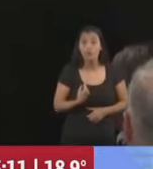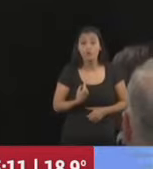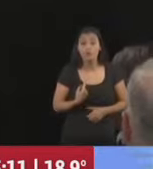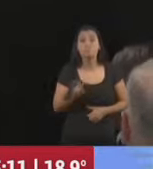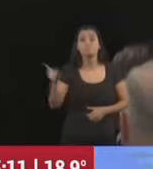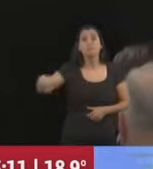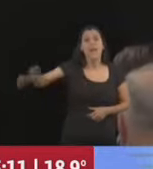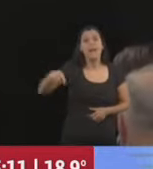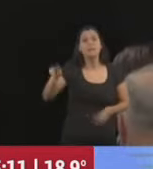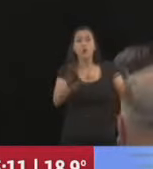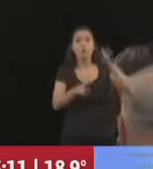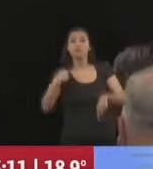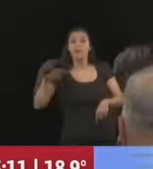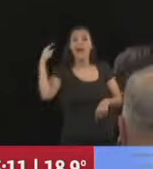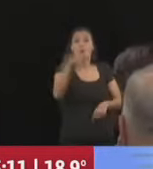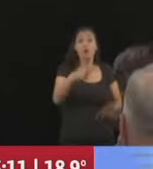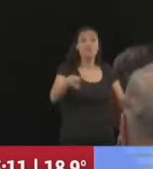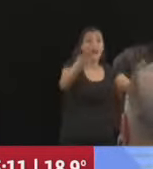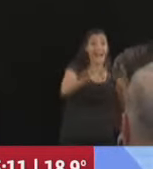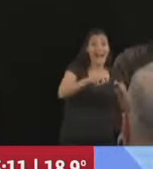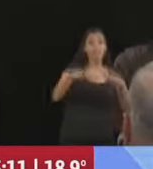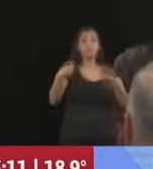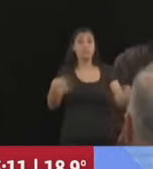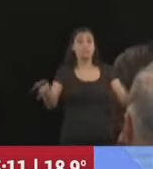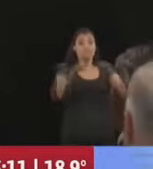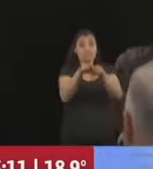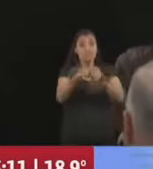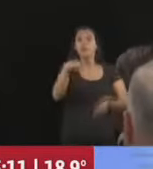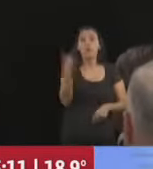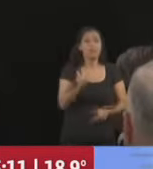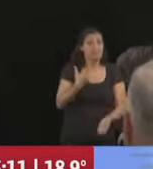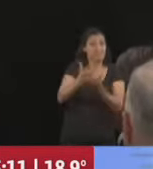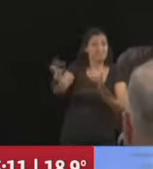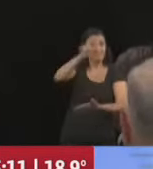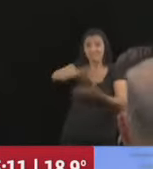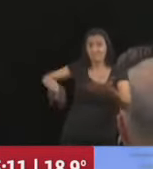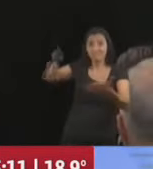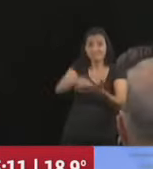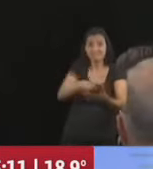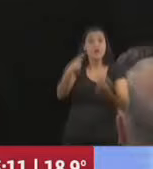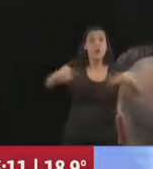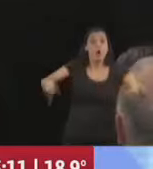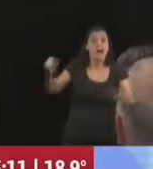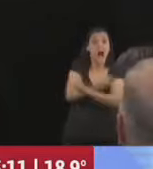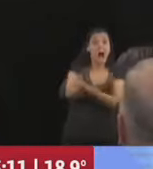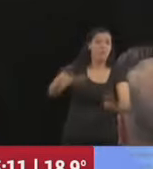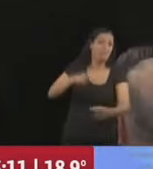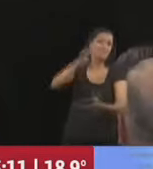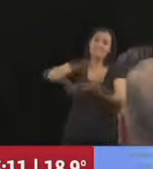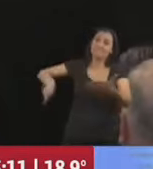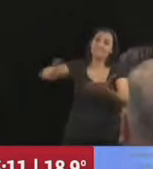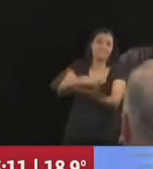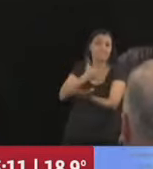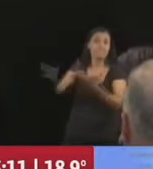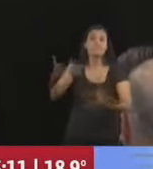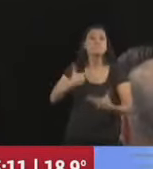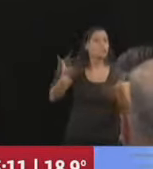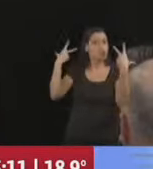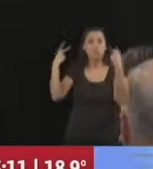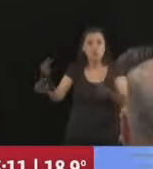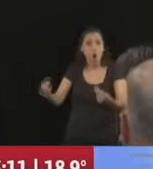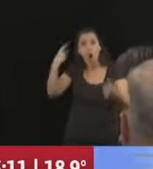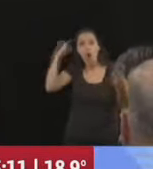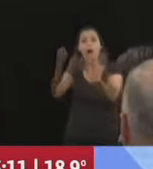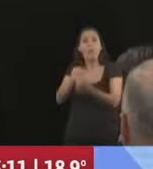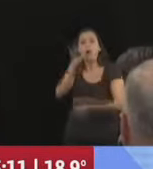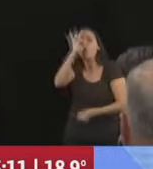Argentina. Hay que creer en el sistema productivo, hay que creer en el campo y hay que creer en la industria. Seguramente, y apoyarlo, ¿no? Apoyarlo, sin duda. Bueno, le